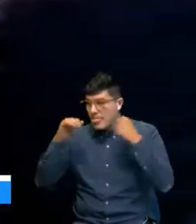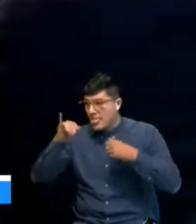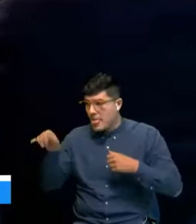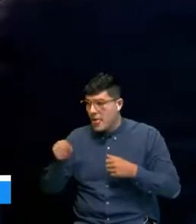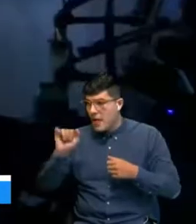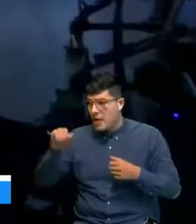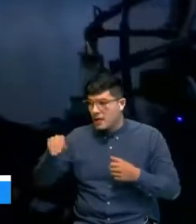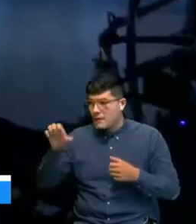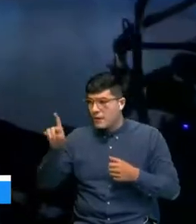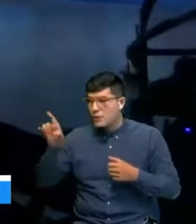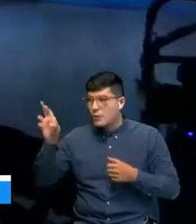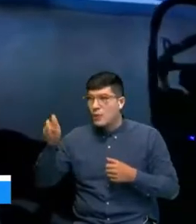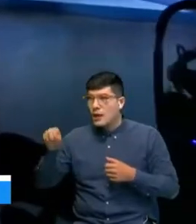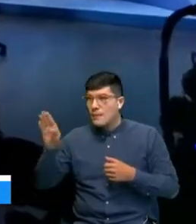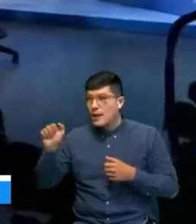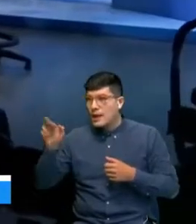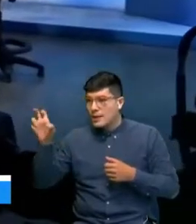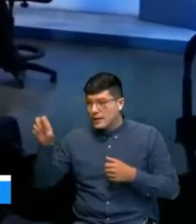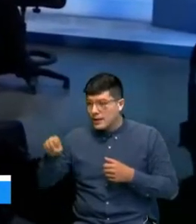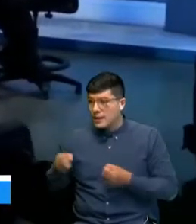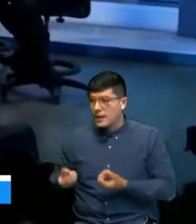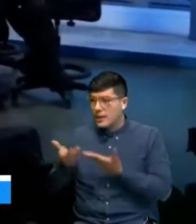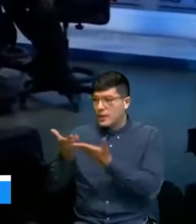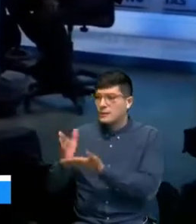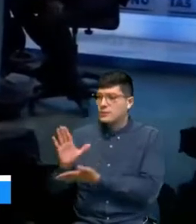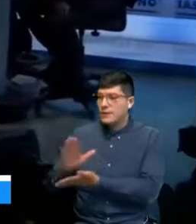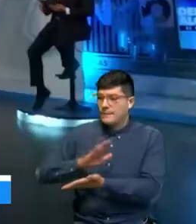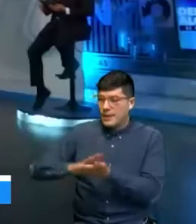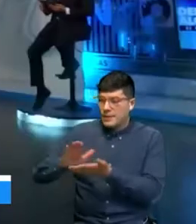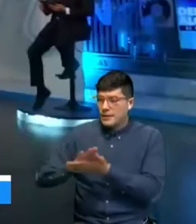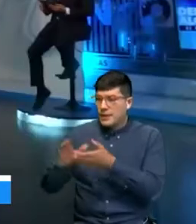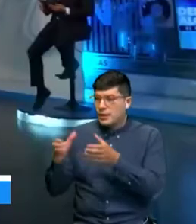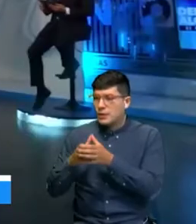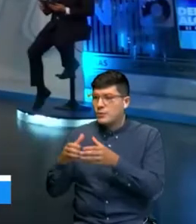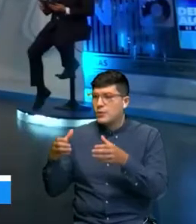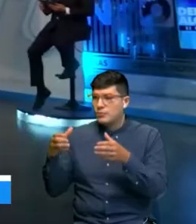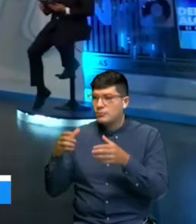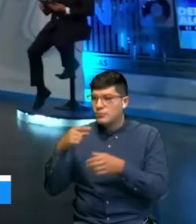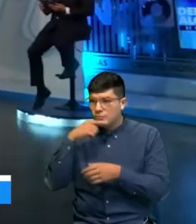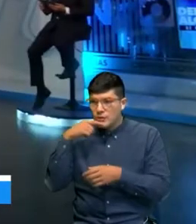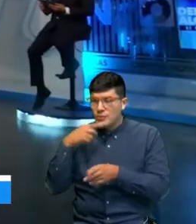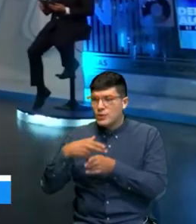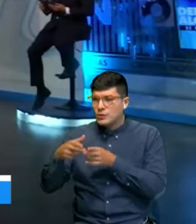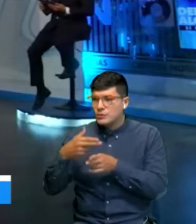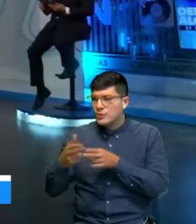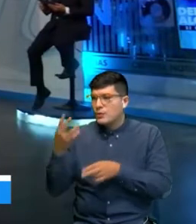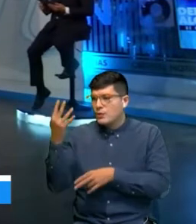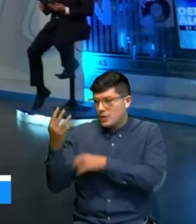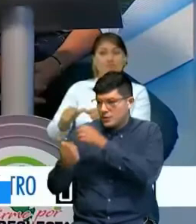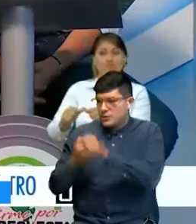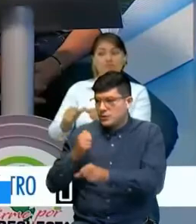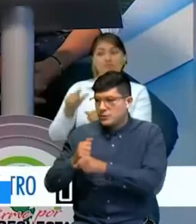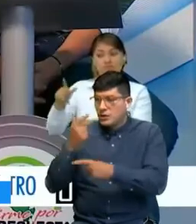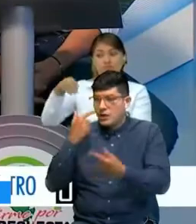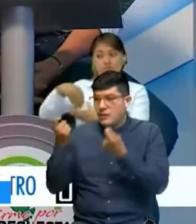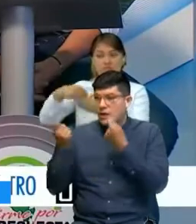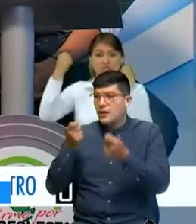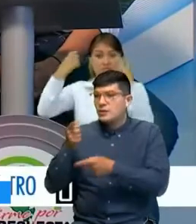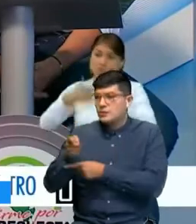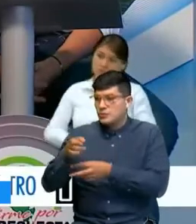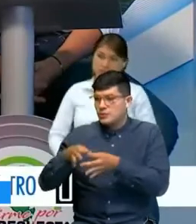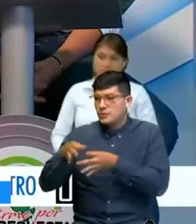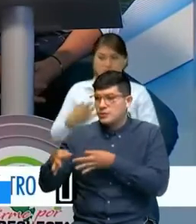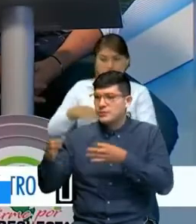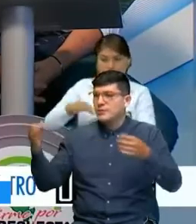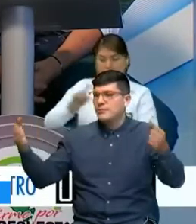y el jaime durán barrera le dio a usted el aval del partido liberal para quedarse los próximos cuatro años gobernando hay en la piedecuestana y